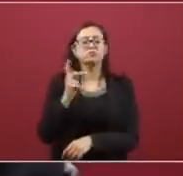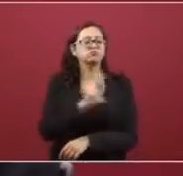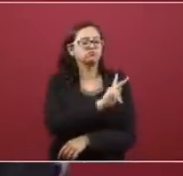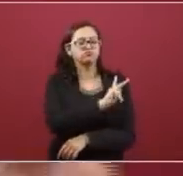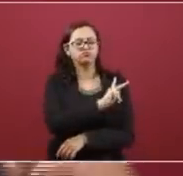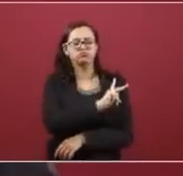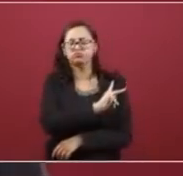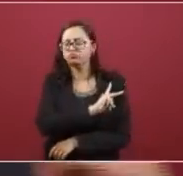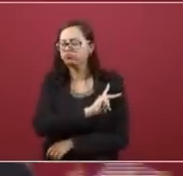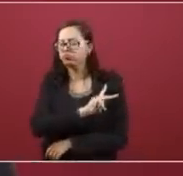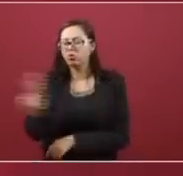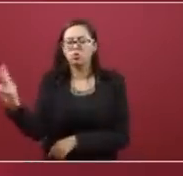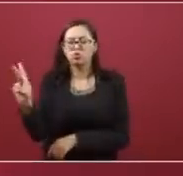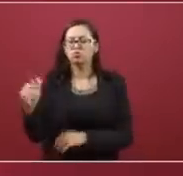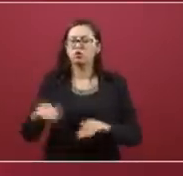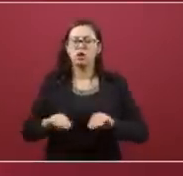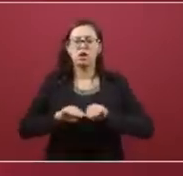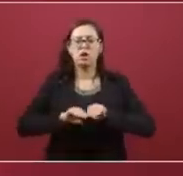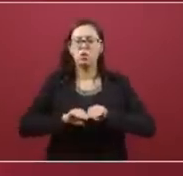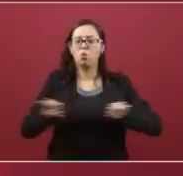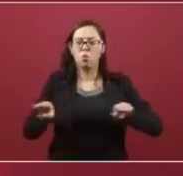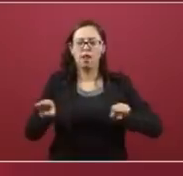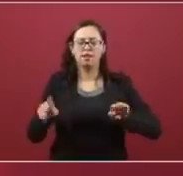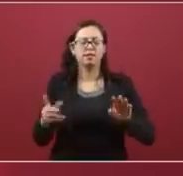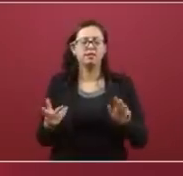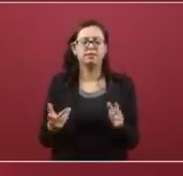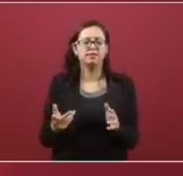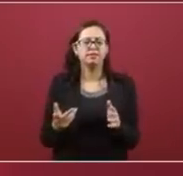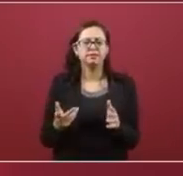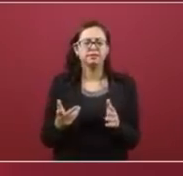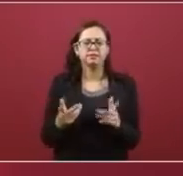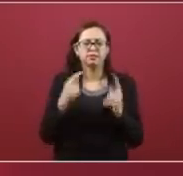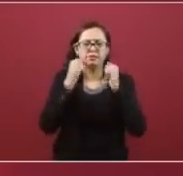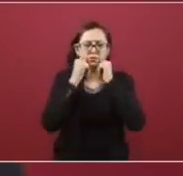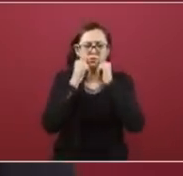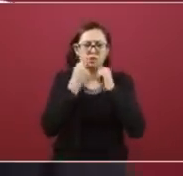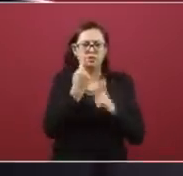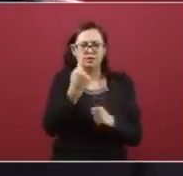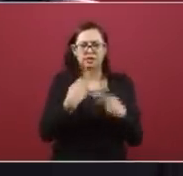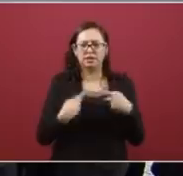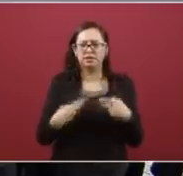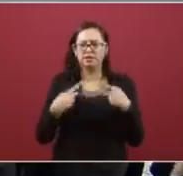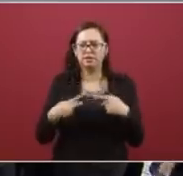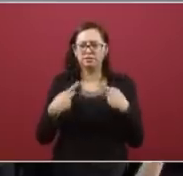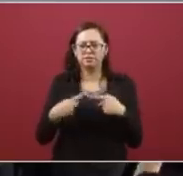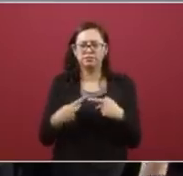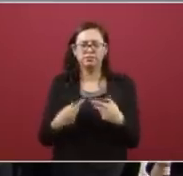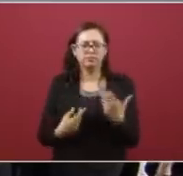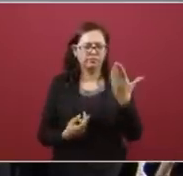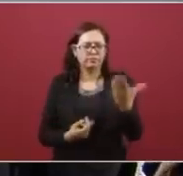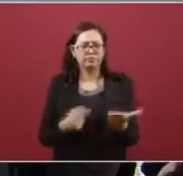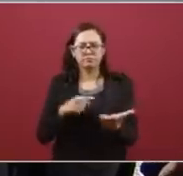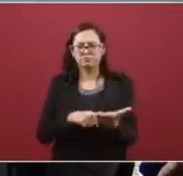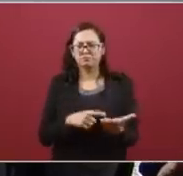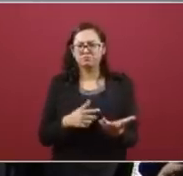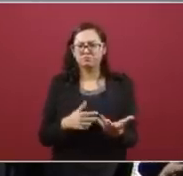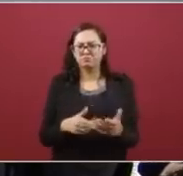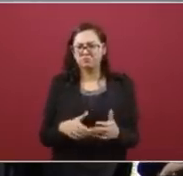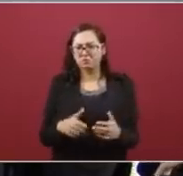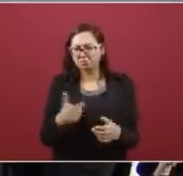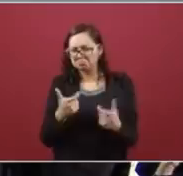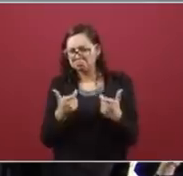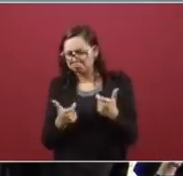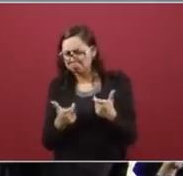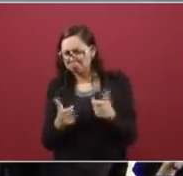Puede tratarse de una persona que tiene recursos económicos